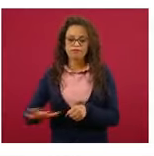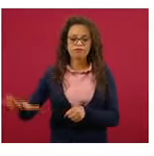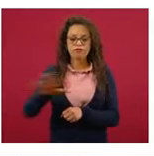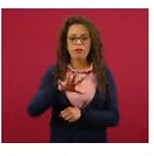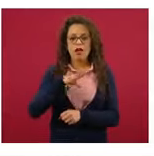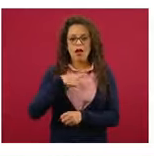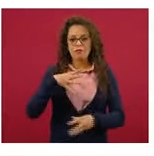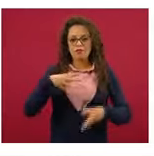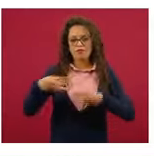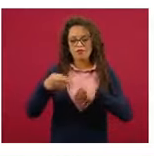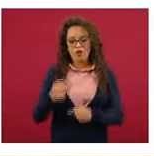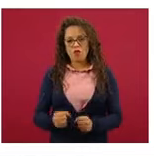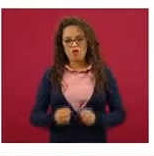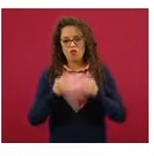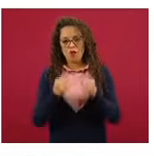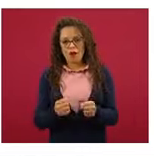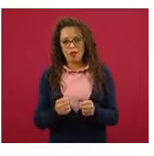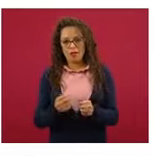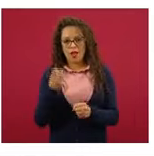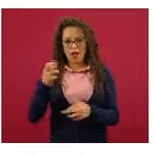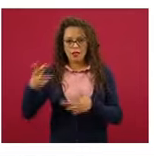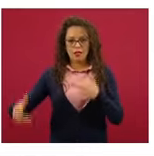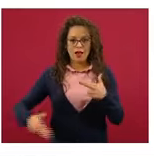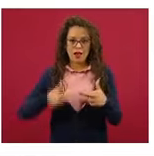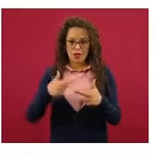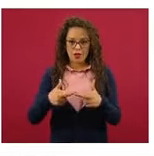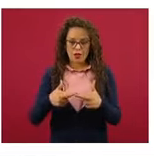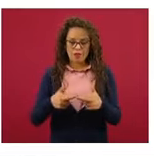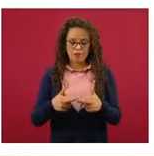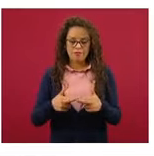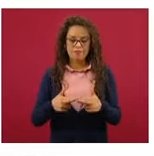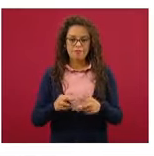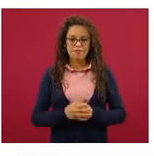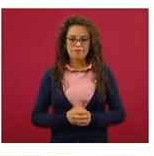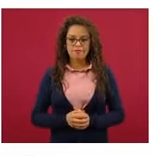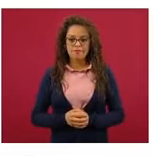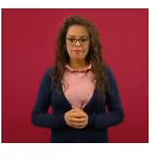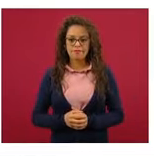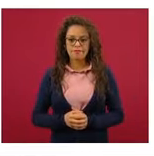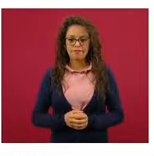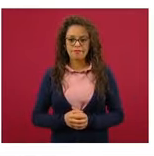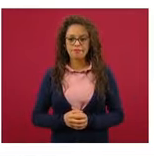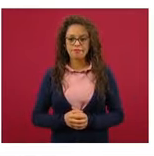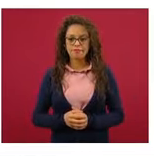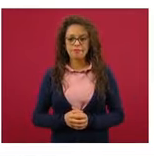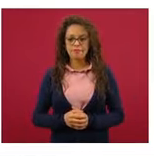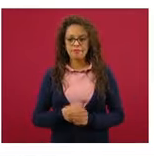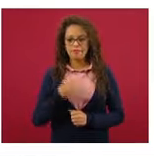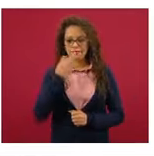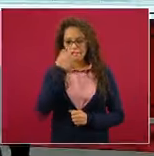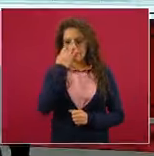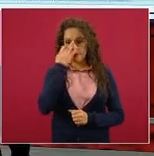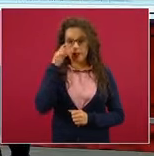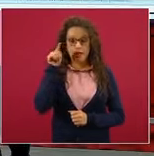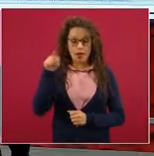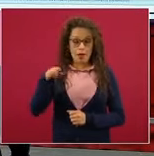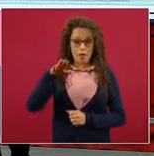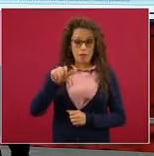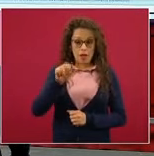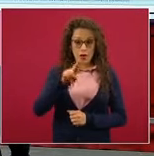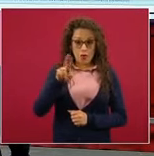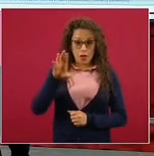segunda intensidad en la transmisión y generación de casos y contagios. Y para fines prácticos, Marruecos, aunque tiene